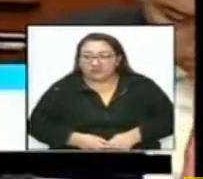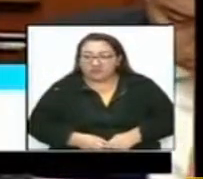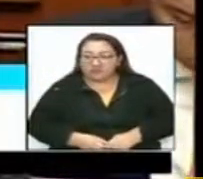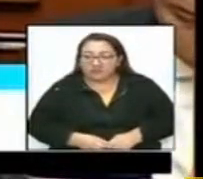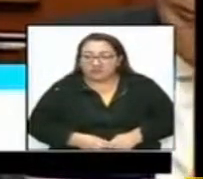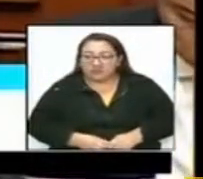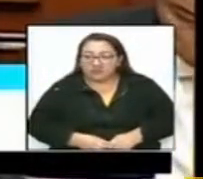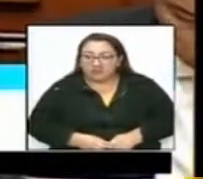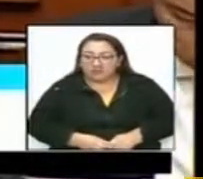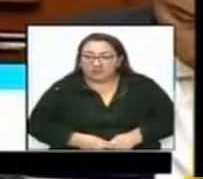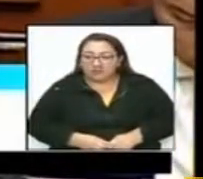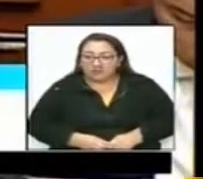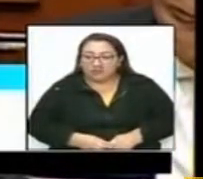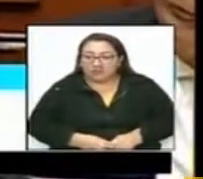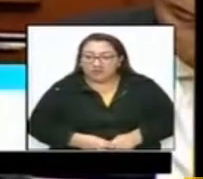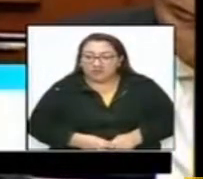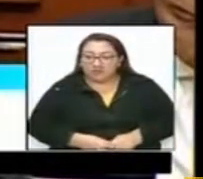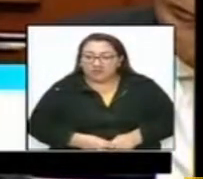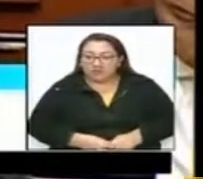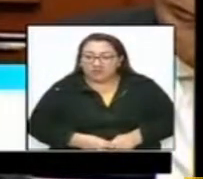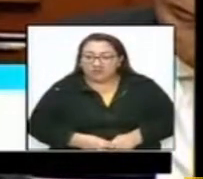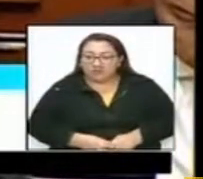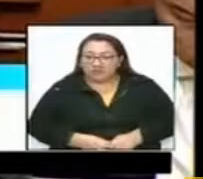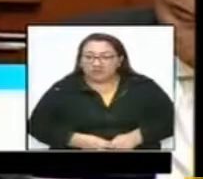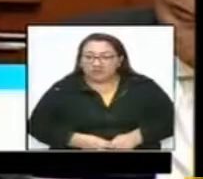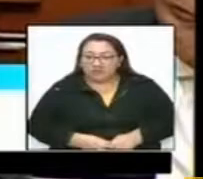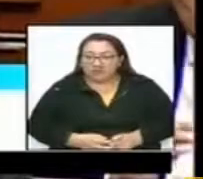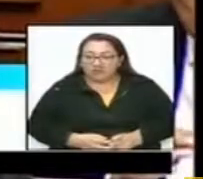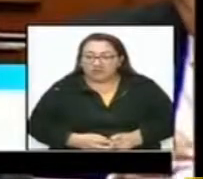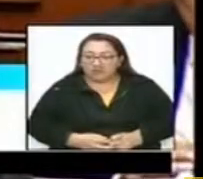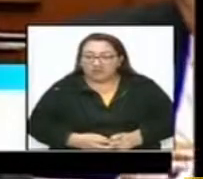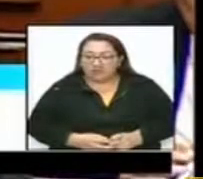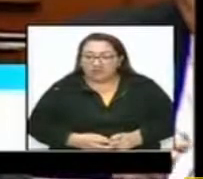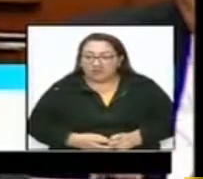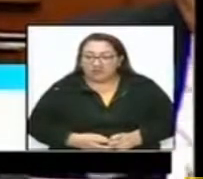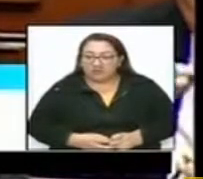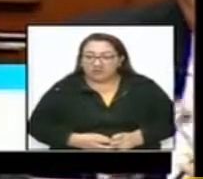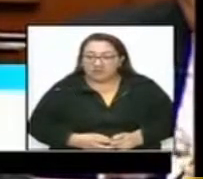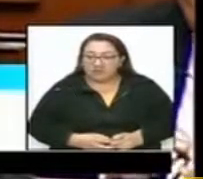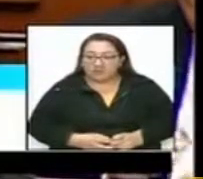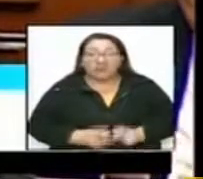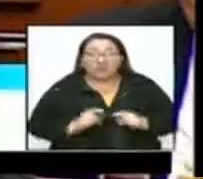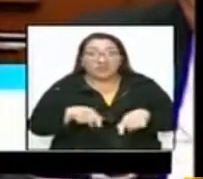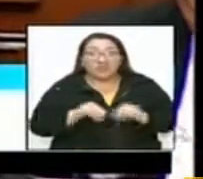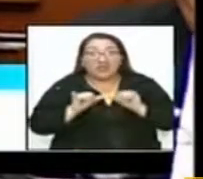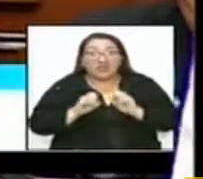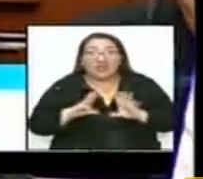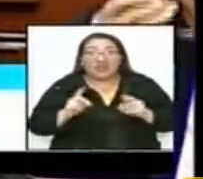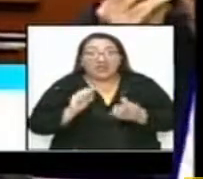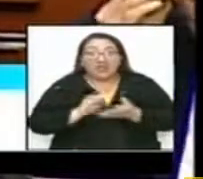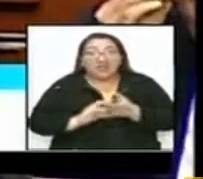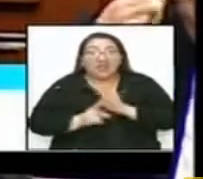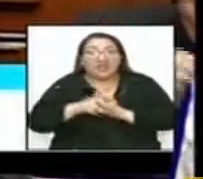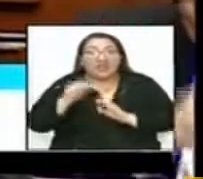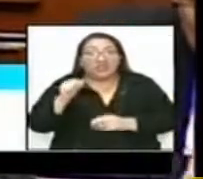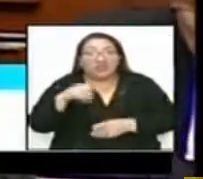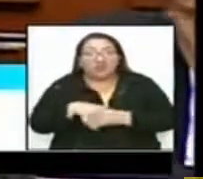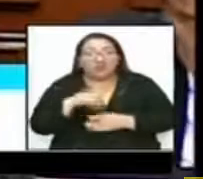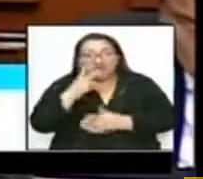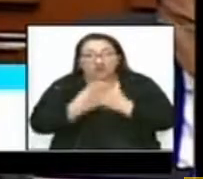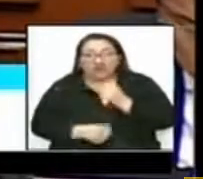es decir así como queda claro que ellos tienen derecho a plantear votos de confianza